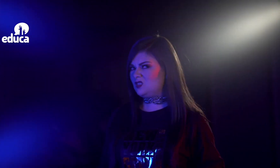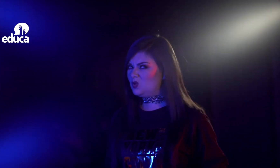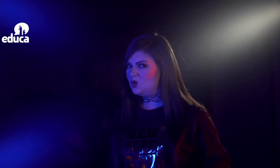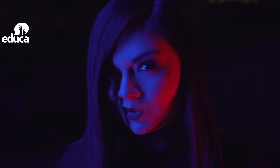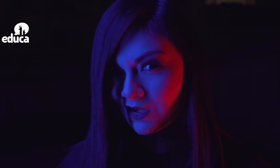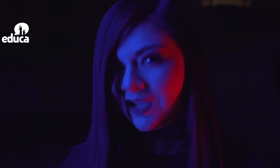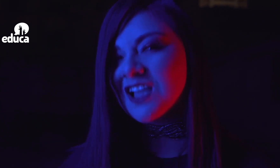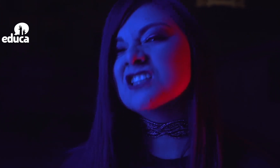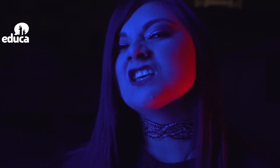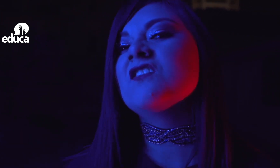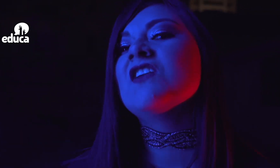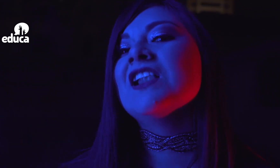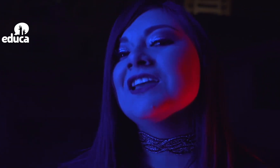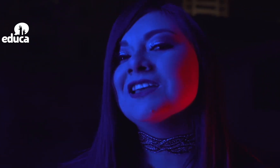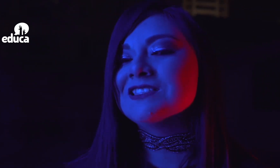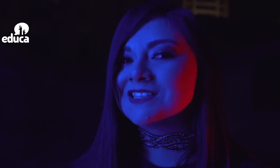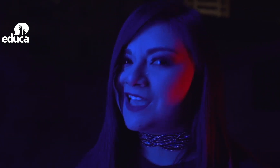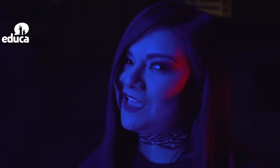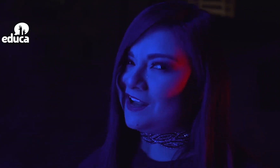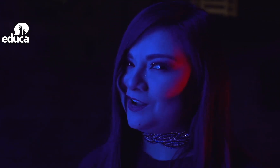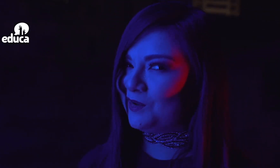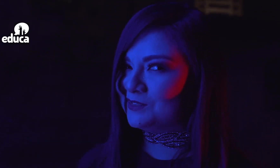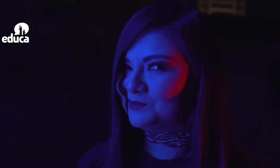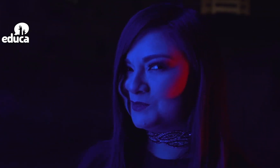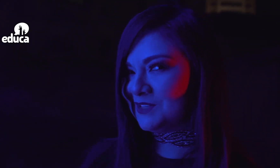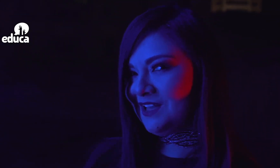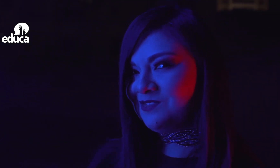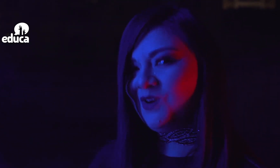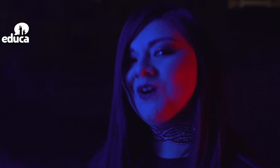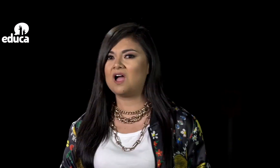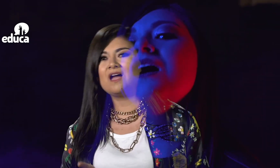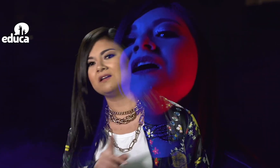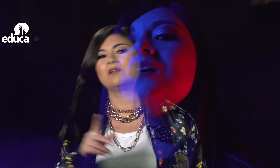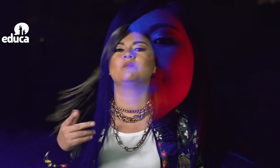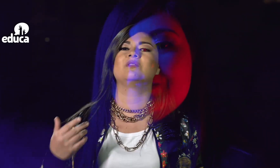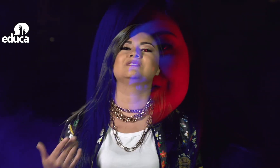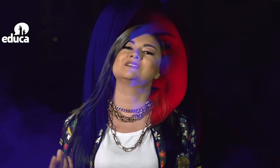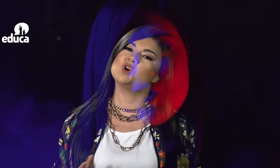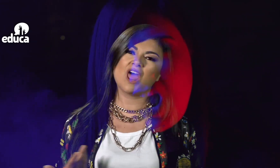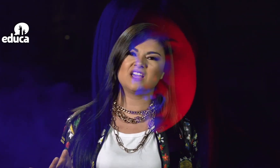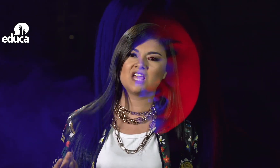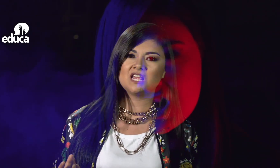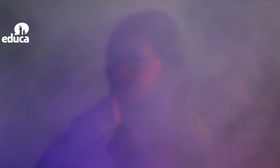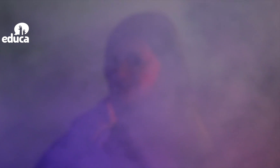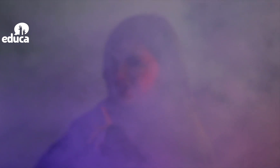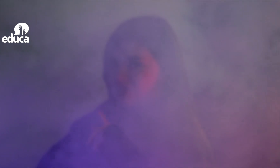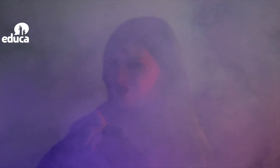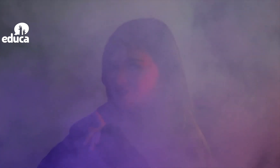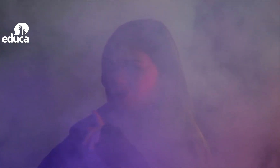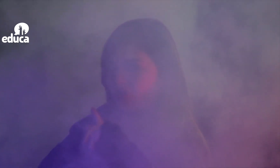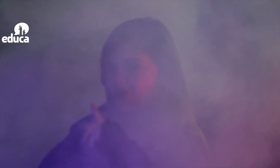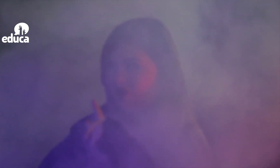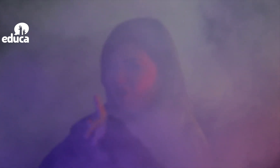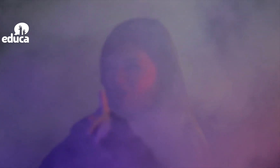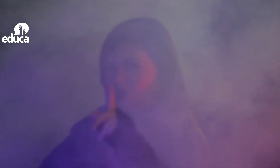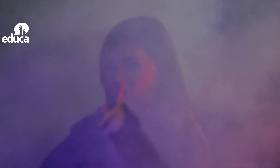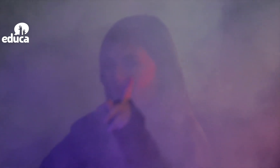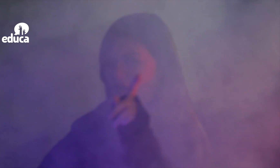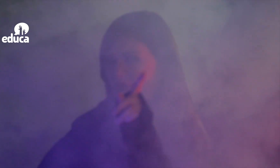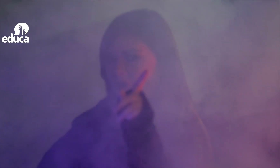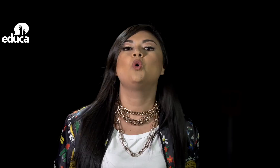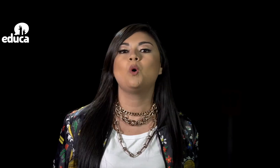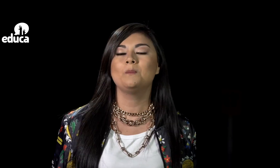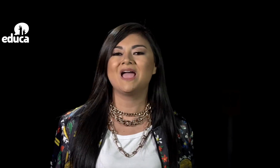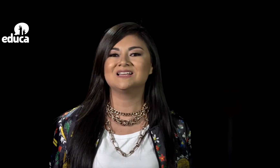que critica, que lo hace de menos, pero no se ha puesto a hacer. O sea, yo creo que hay un espacio dentro del género en el